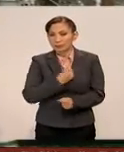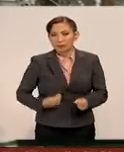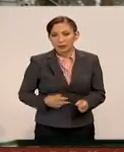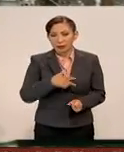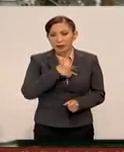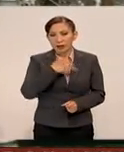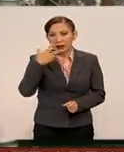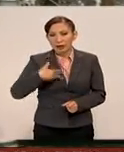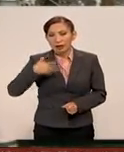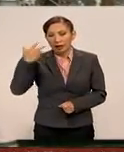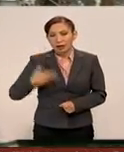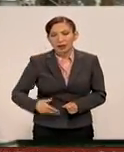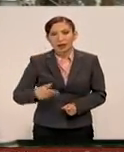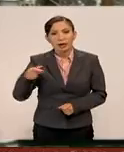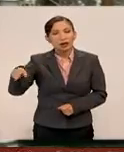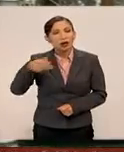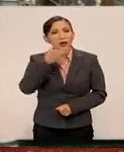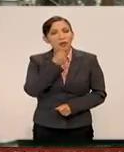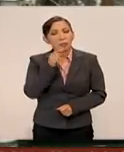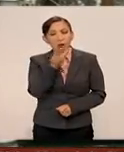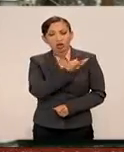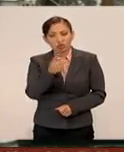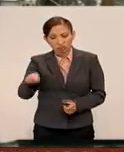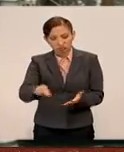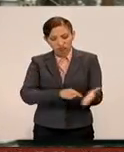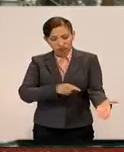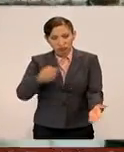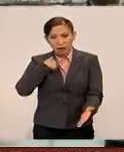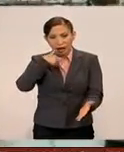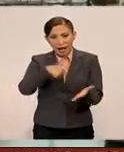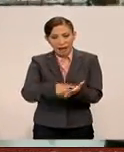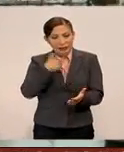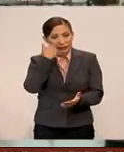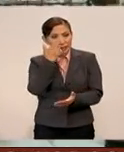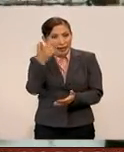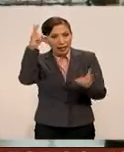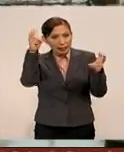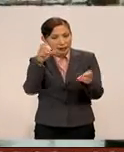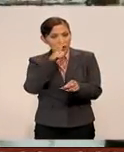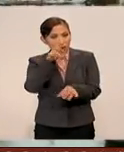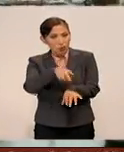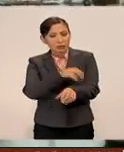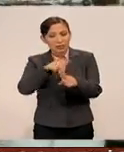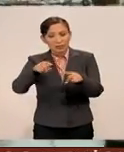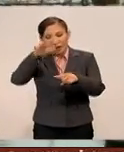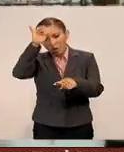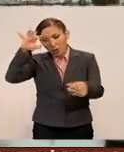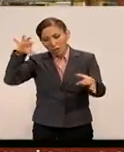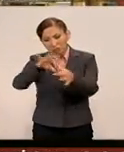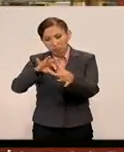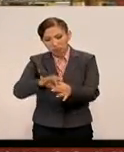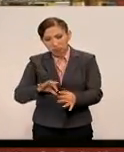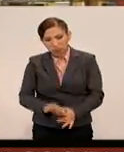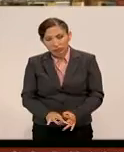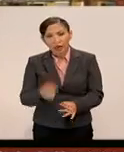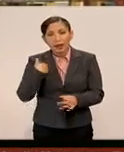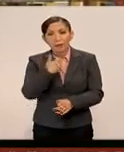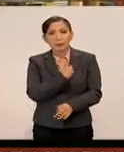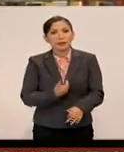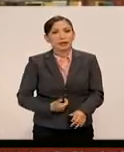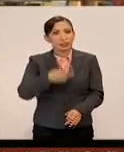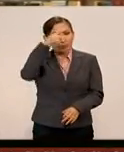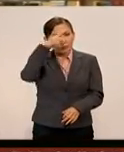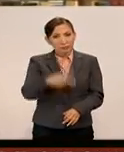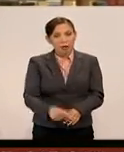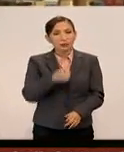Dinamarca, Lars Løkke Rasmussen. Ambos firmarán una carta de intención en materia energética y diversos acuerdos de colaboración. El presidente Enrique